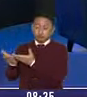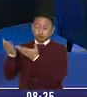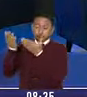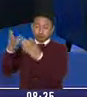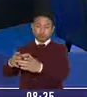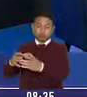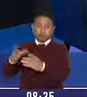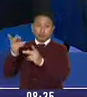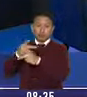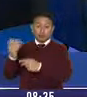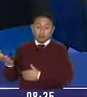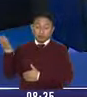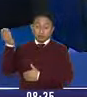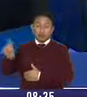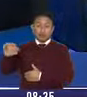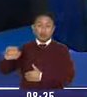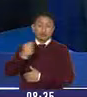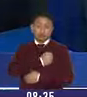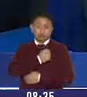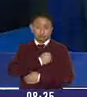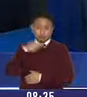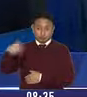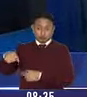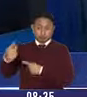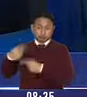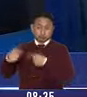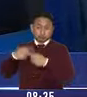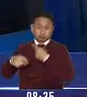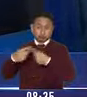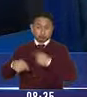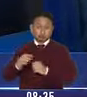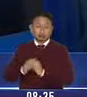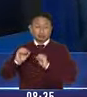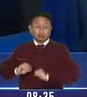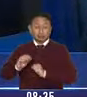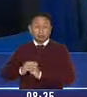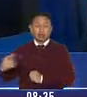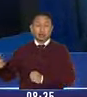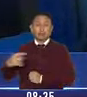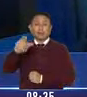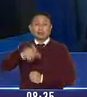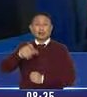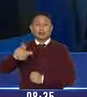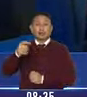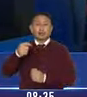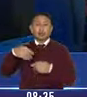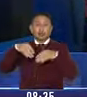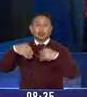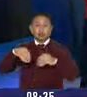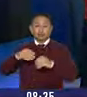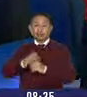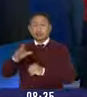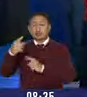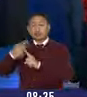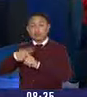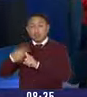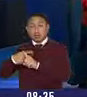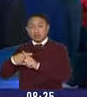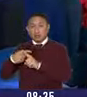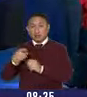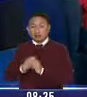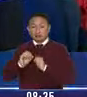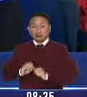los productores, lleguen con la producción y desde ahí hagamos una distribución directamente a los supermercados, a los mercados y